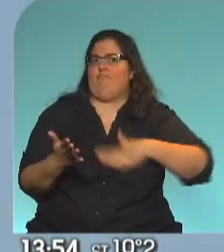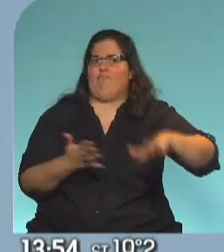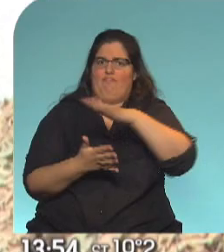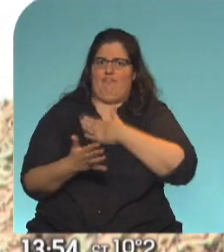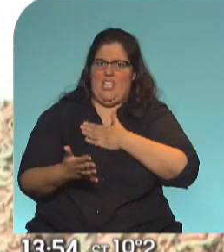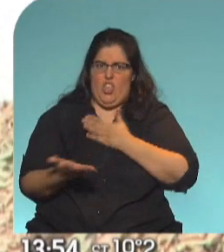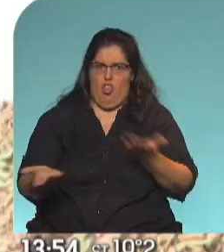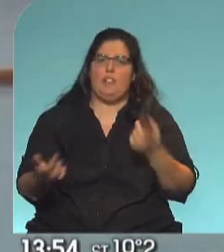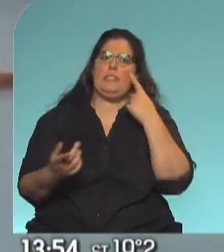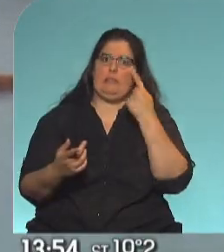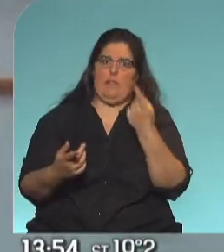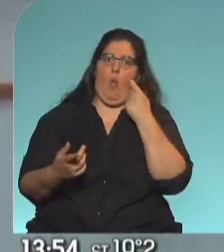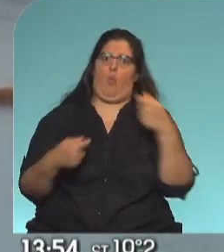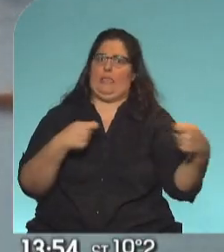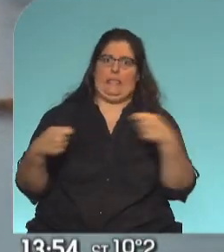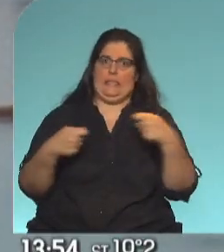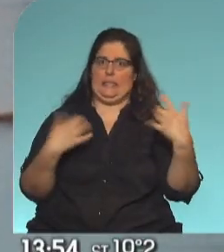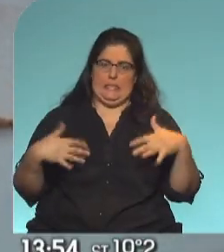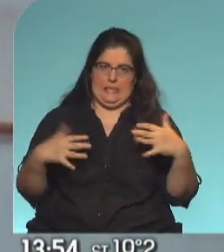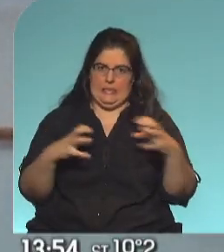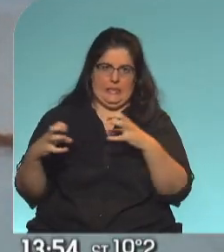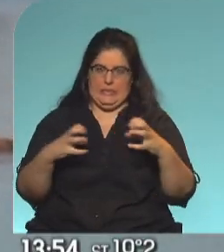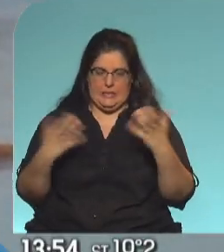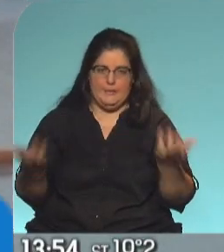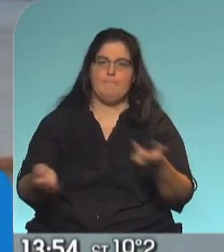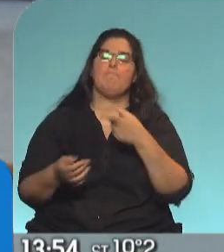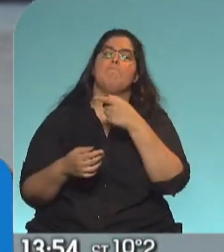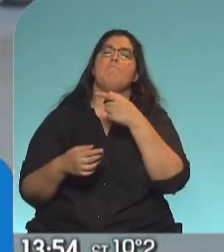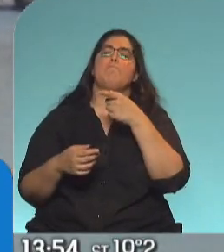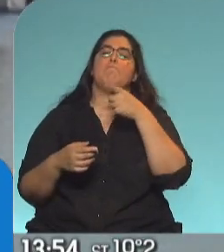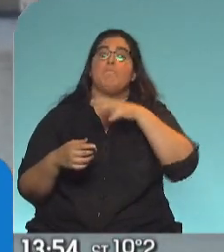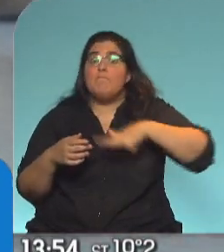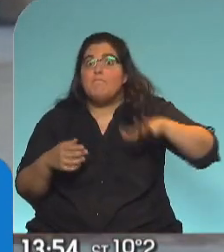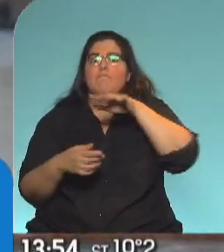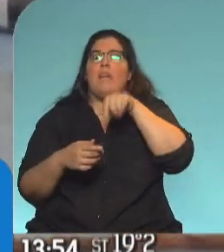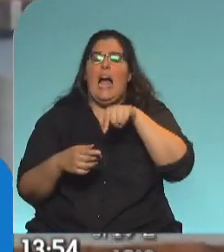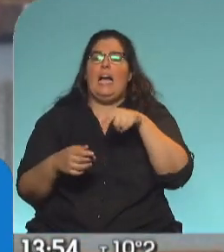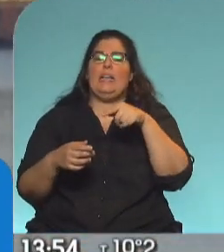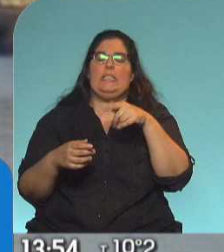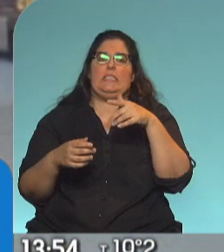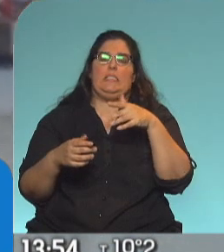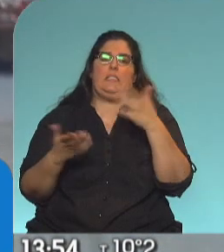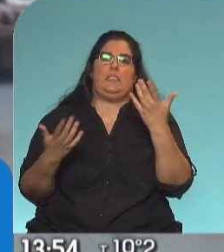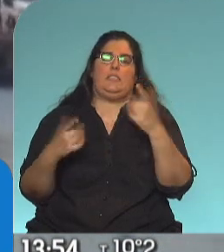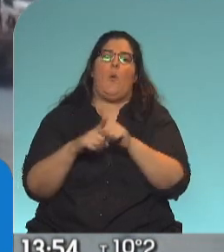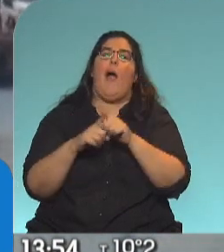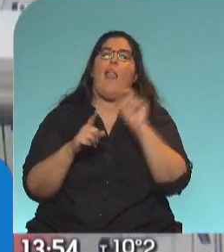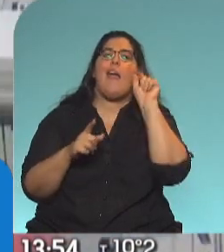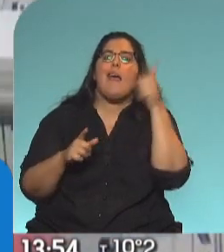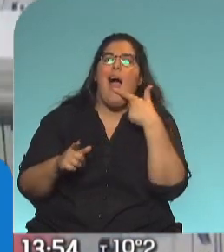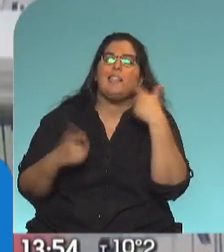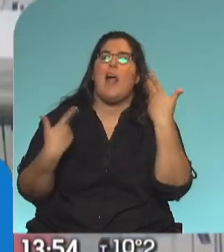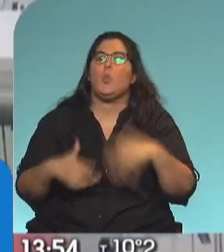ver esas tensiones. Estamos hablando de una zona que, digamos, concentra las, digamos, reservas de gas natural